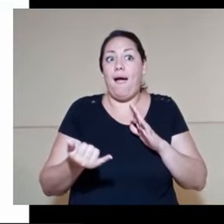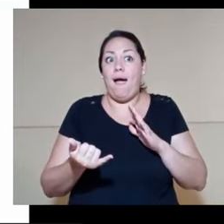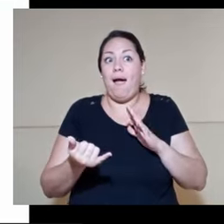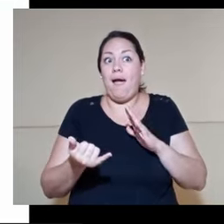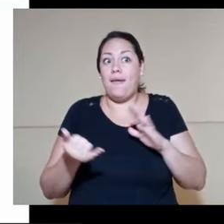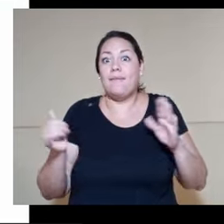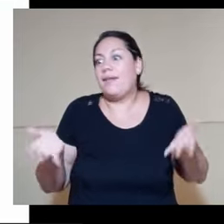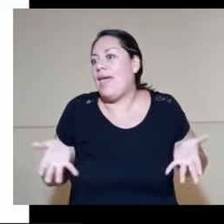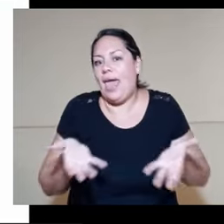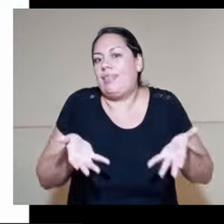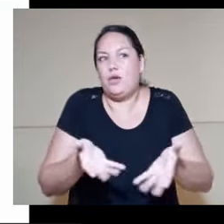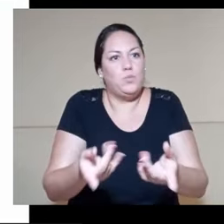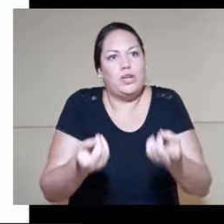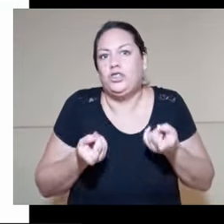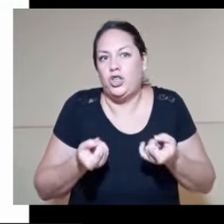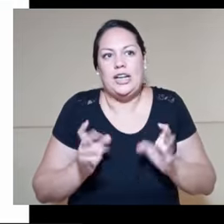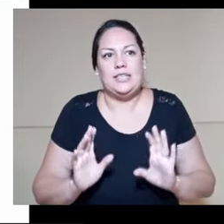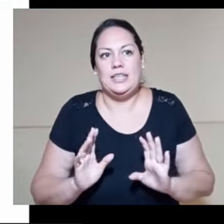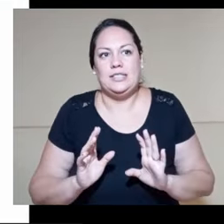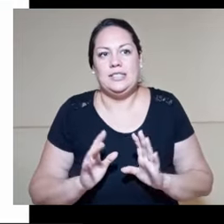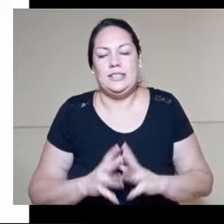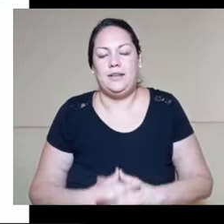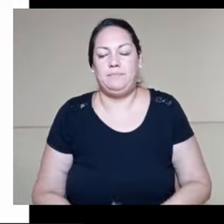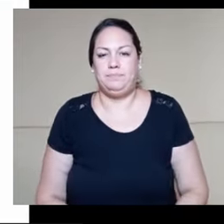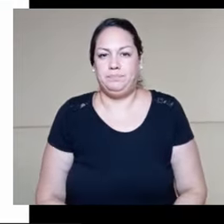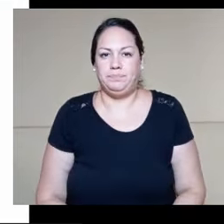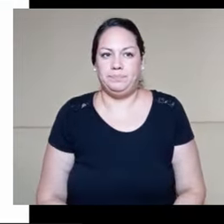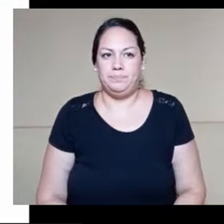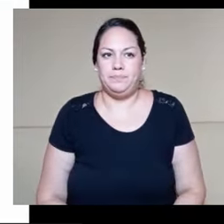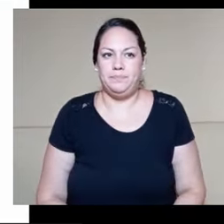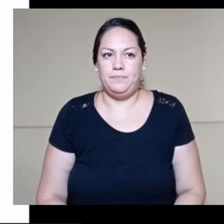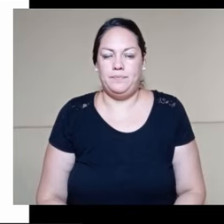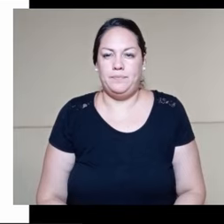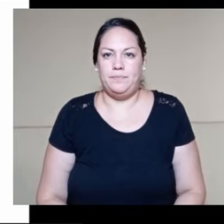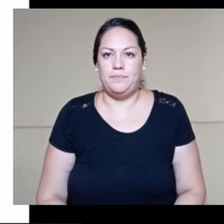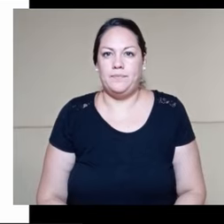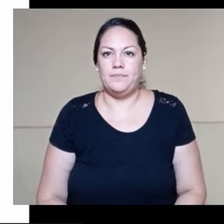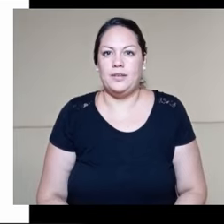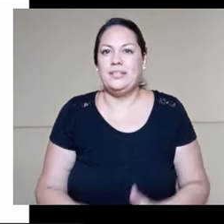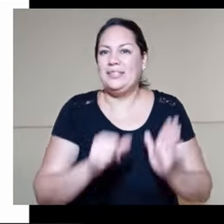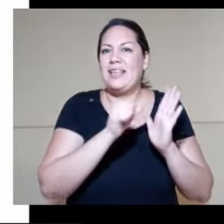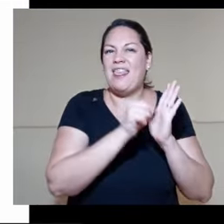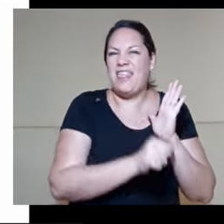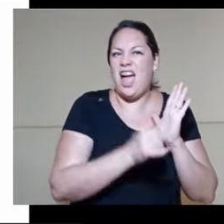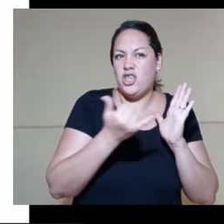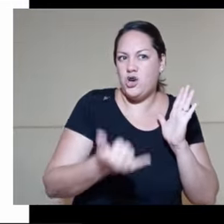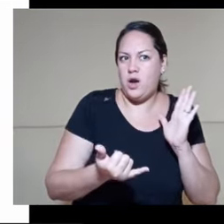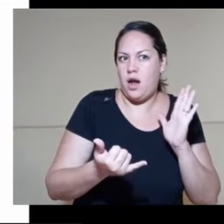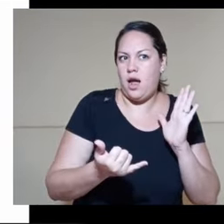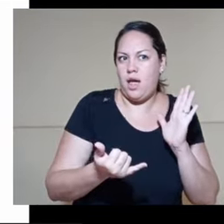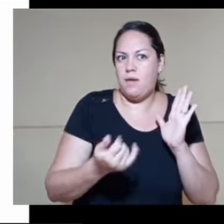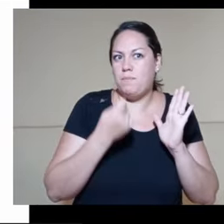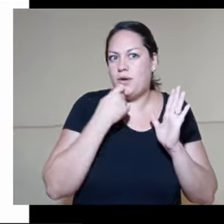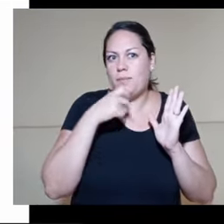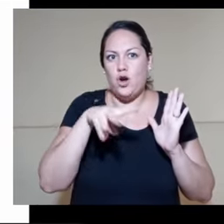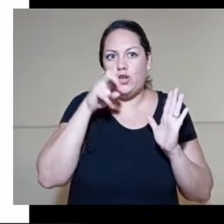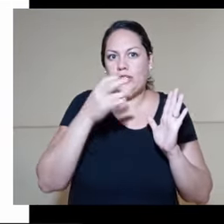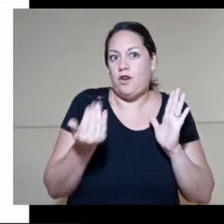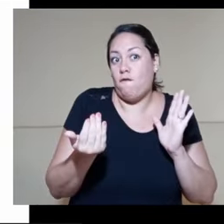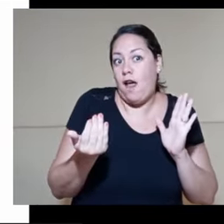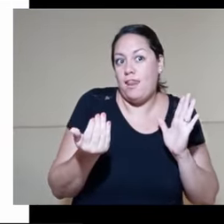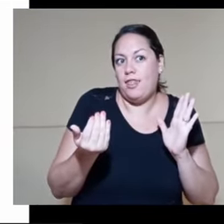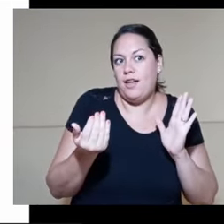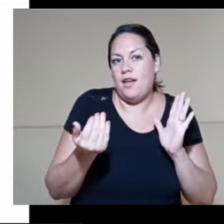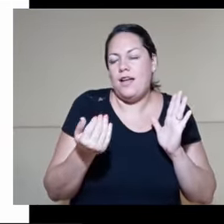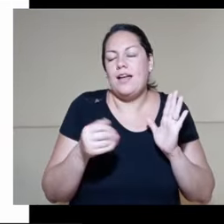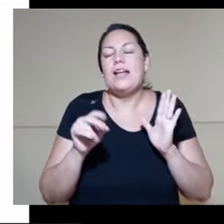que ocurrir, ocurre, pero cuando no hay ningún evento, ¿no es cierto?, que genere daño. Pero si